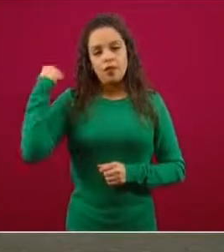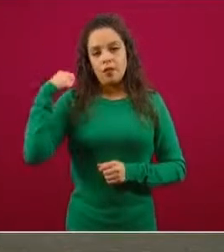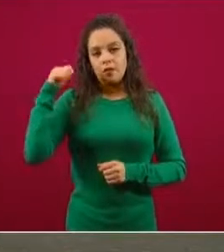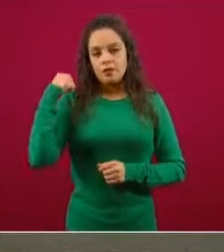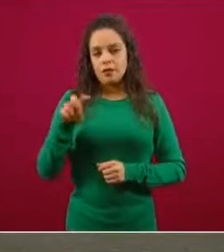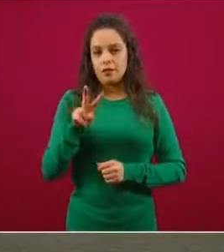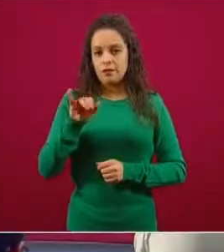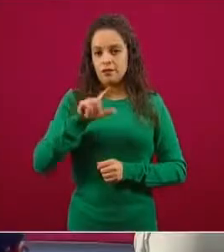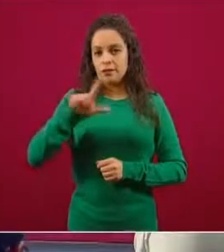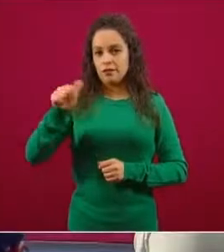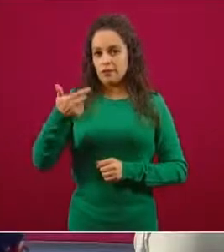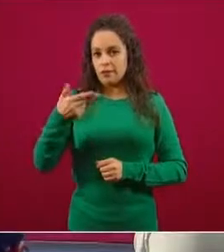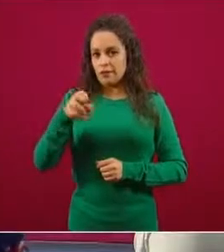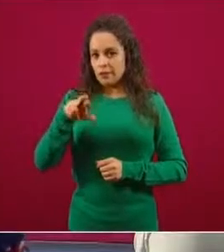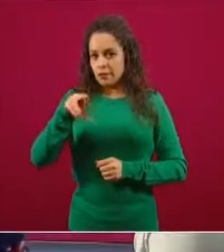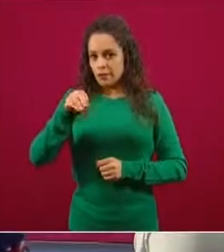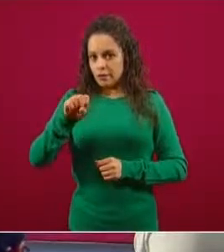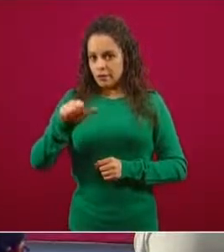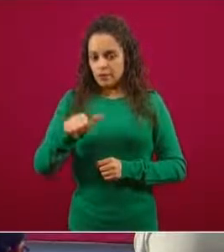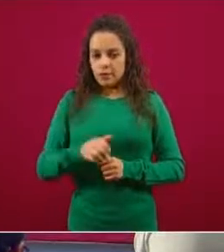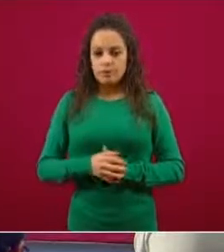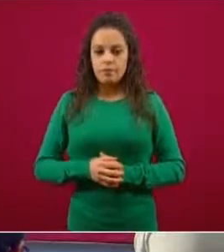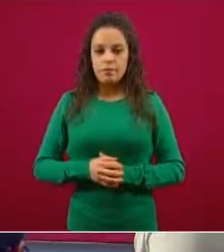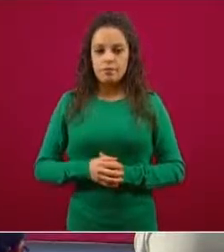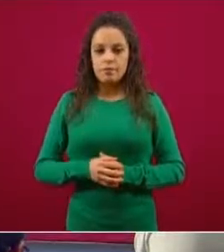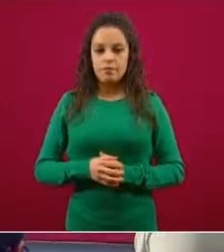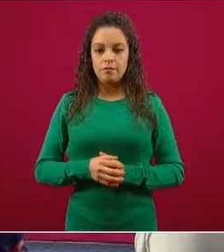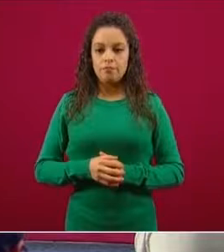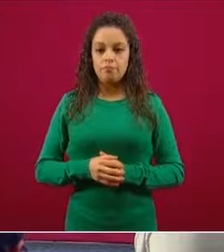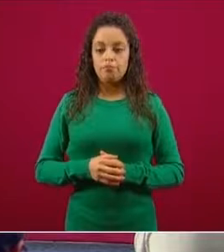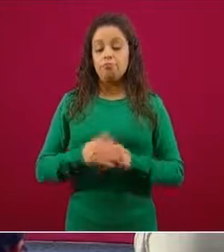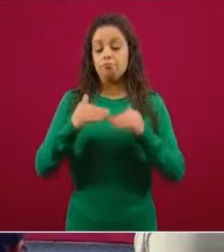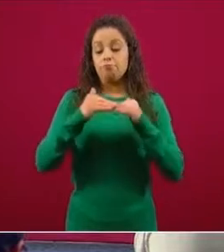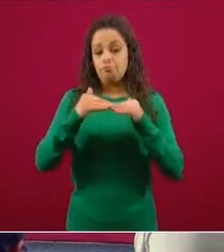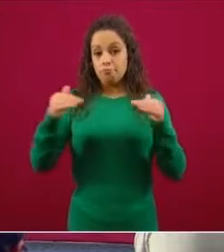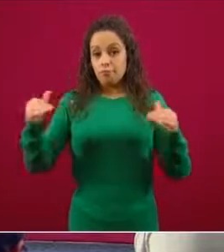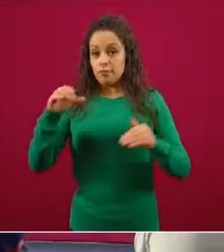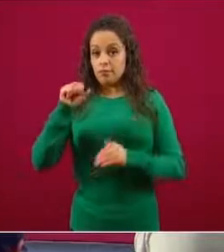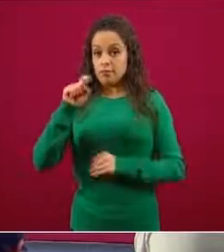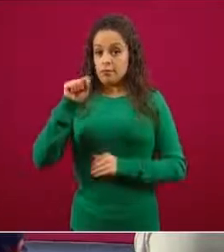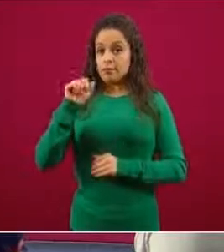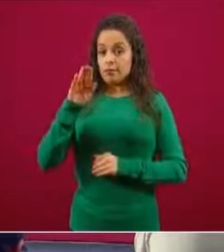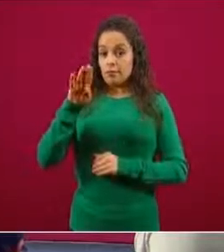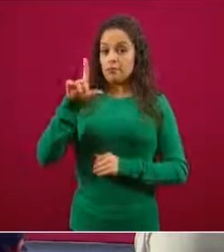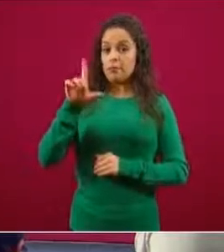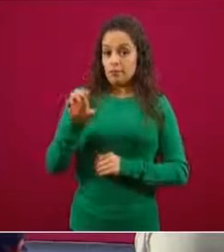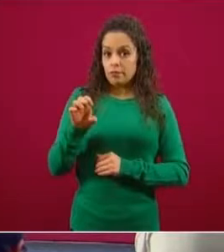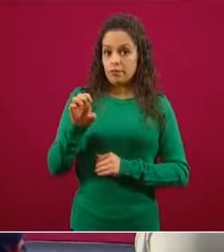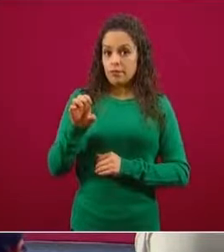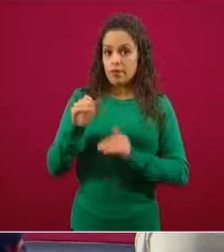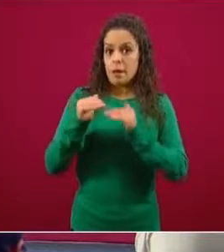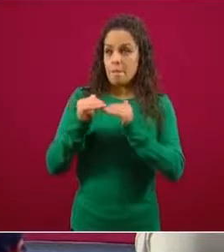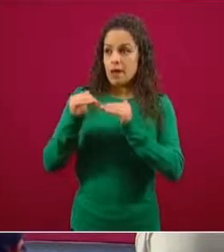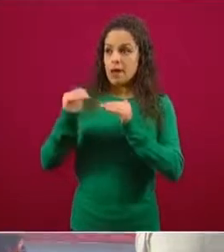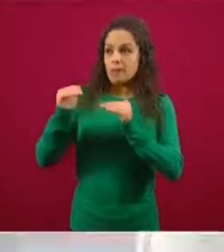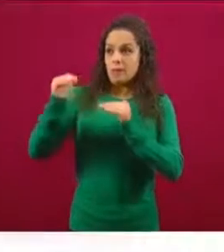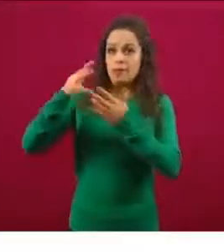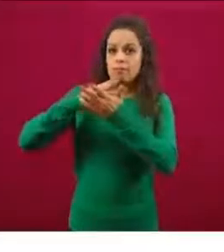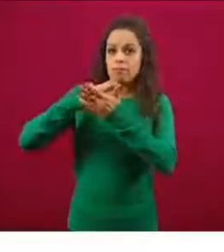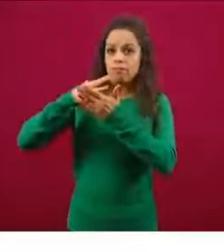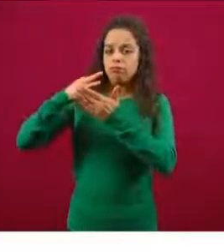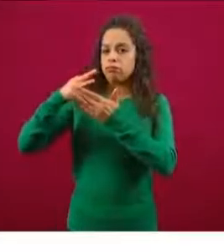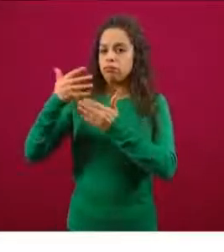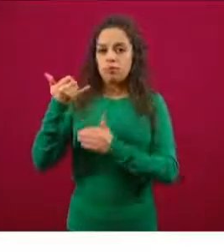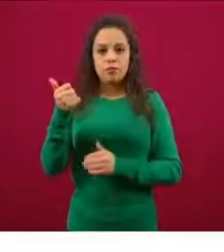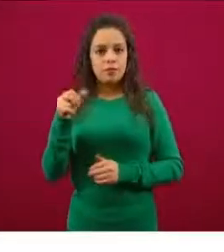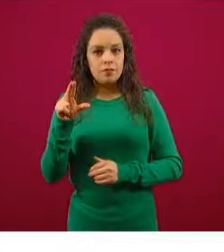Villahermosa todavía está en el punto de estabilidad, ya no está teniendo un incremento de casos, pero todavía no hay una señal